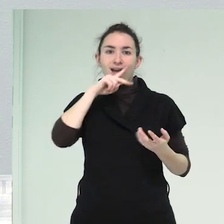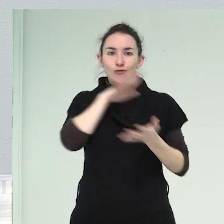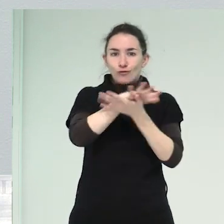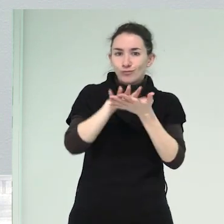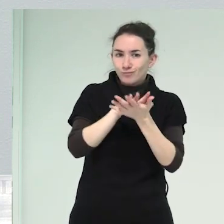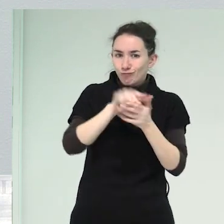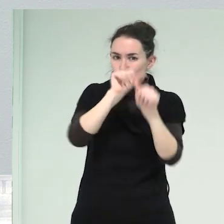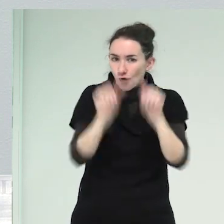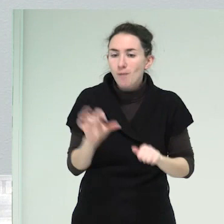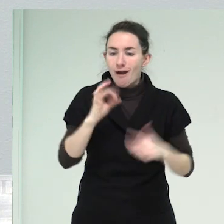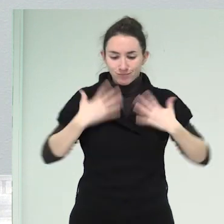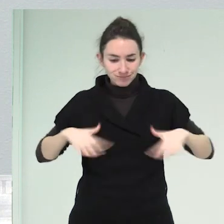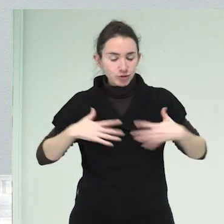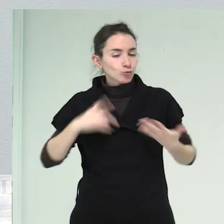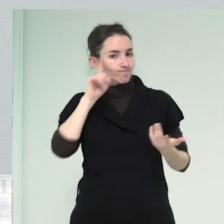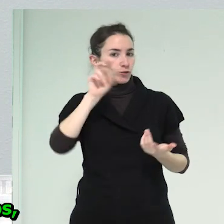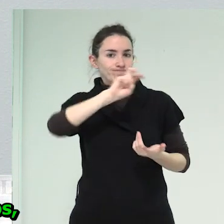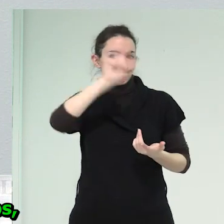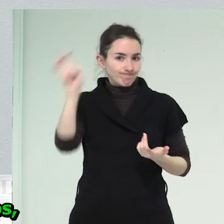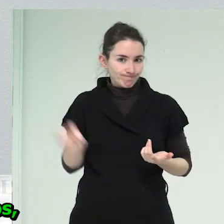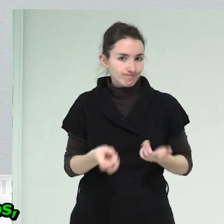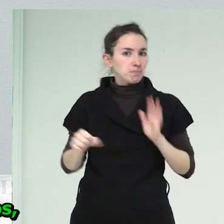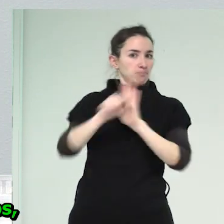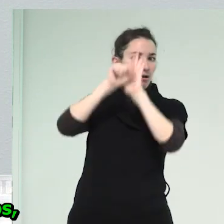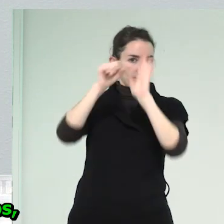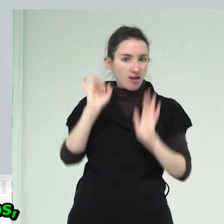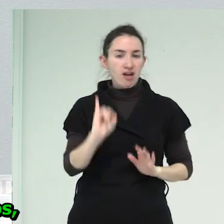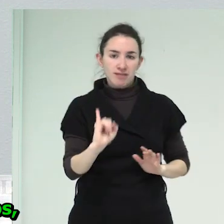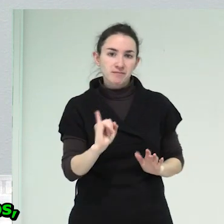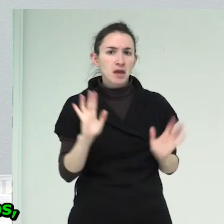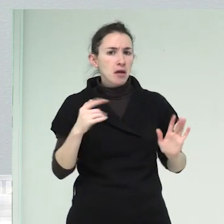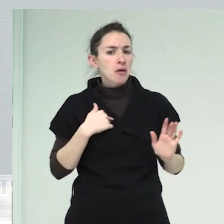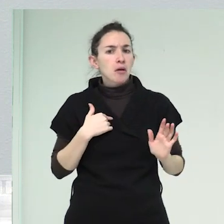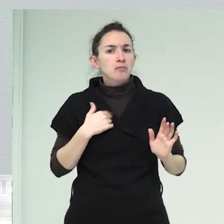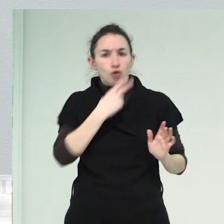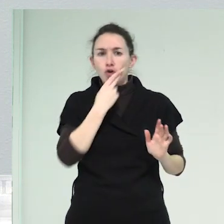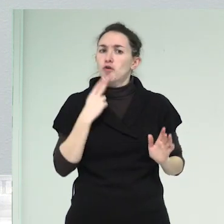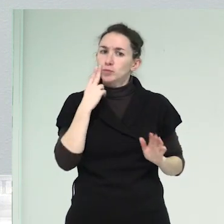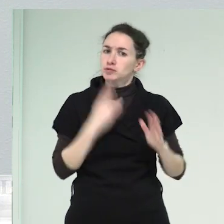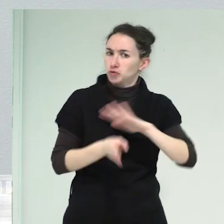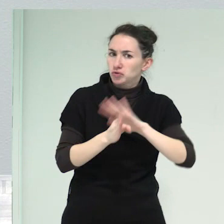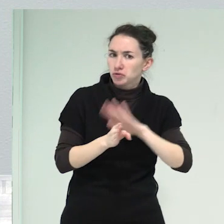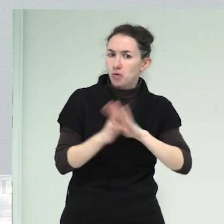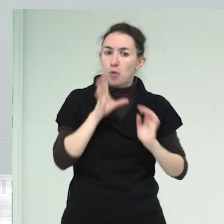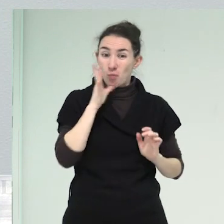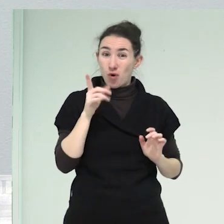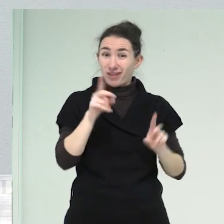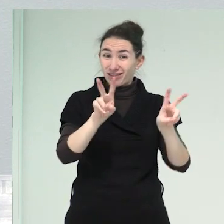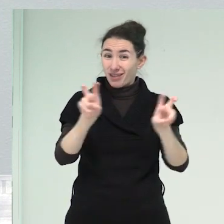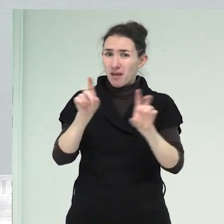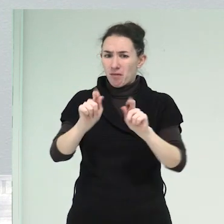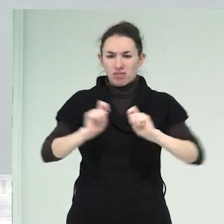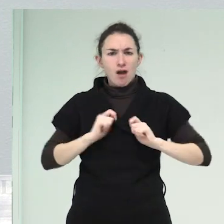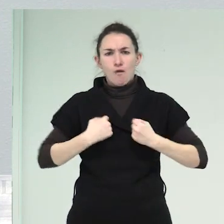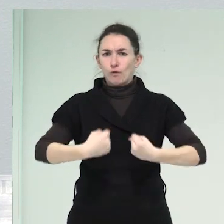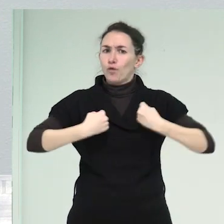Desde ahí también hablo, pero estoy más que eso, estoy comprometida. Eso a mí no me hace ni más ni menos, no, me da muchísimo más fuerza para